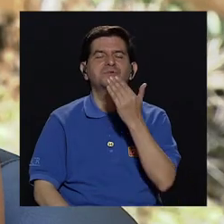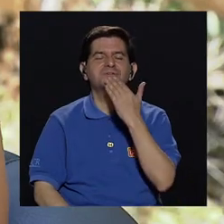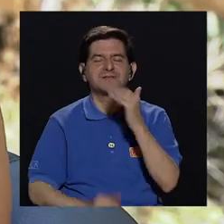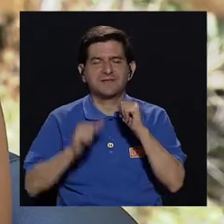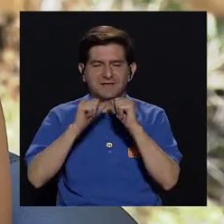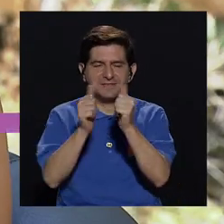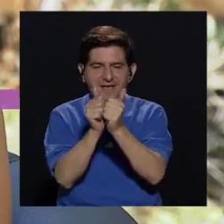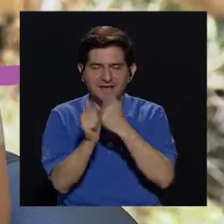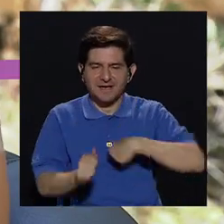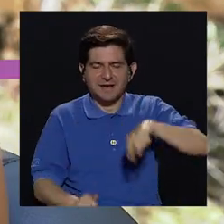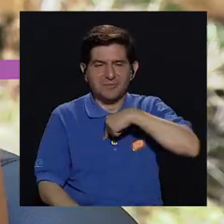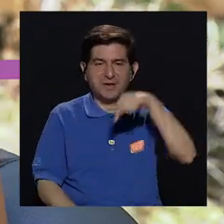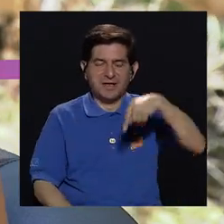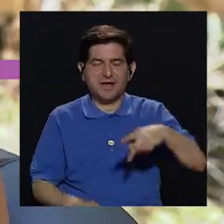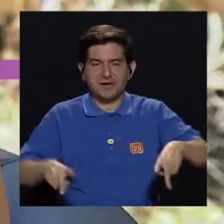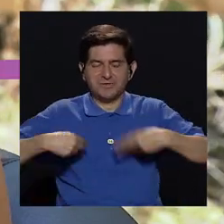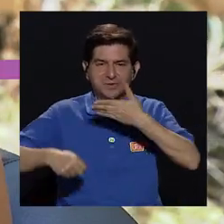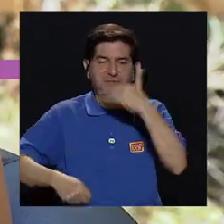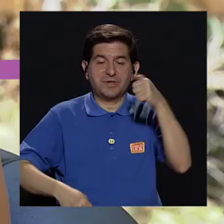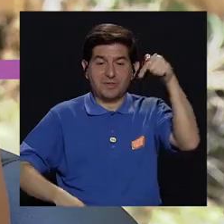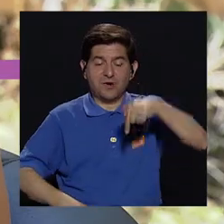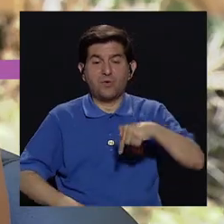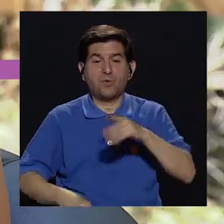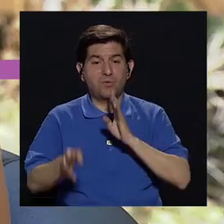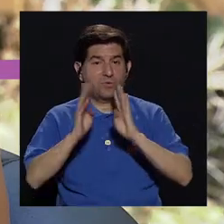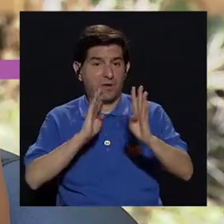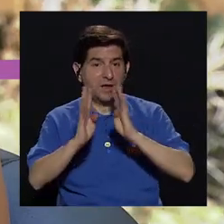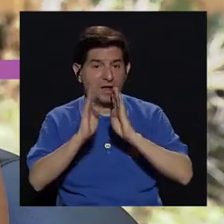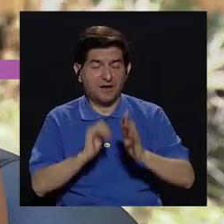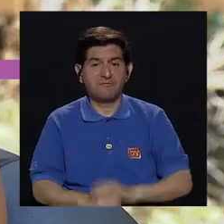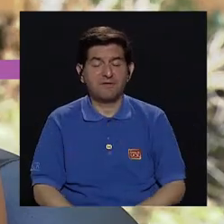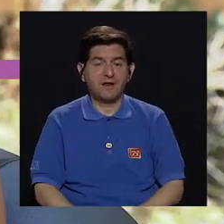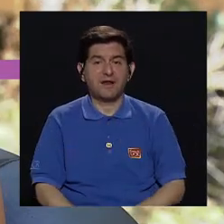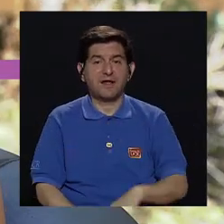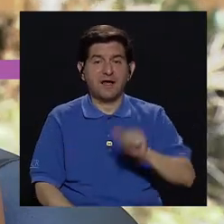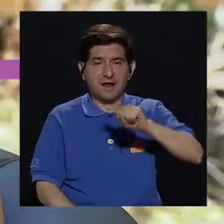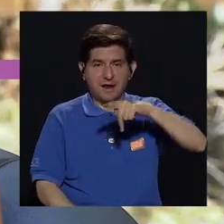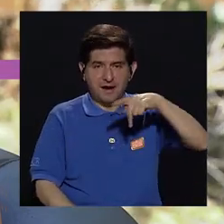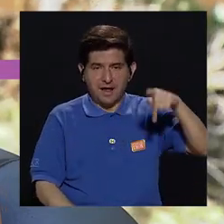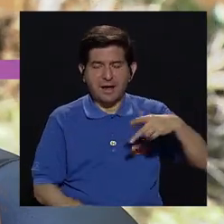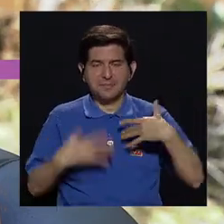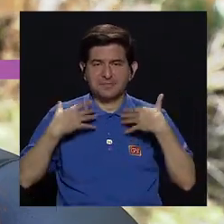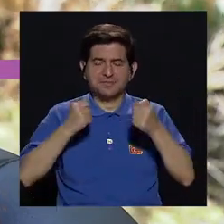Gracias por continuar con nosotros con más de Vivir Mejor. El día de hoy conversando acerca de la aplicación